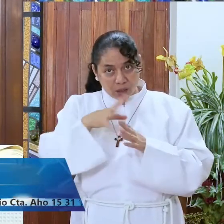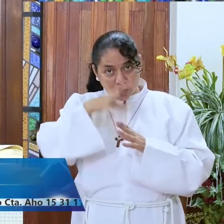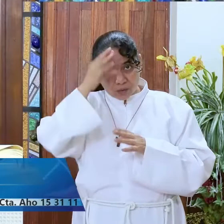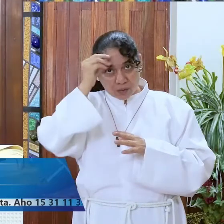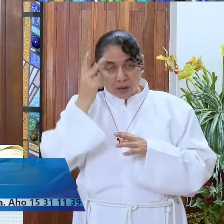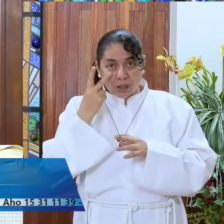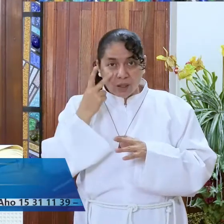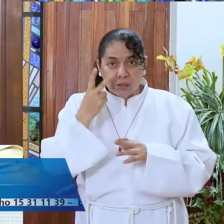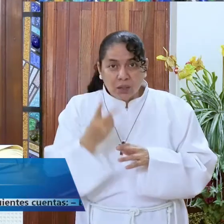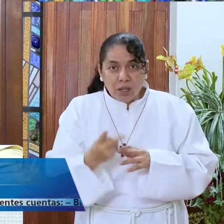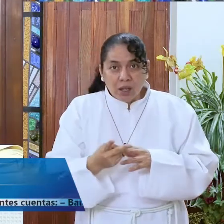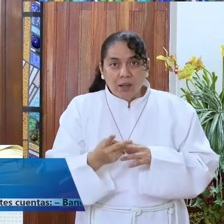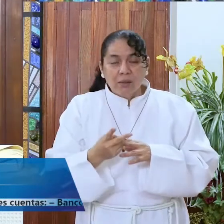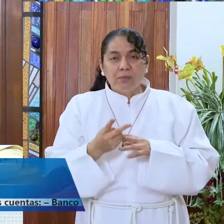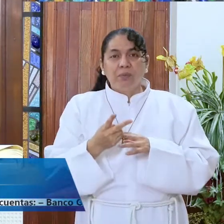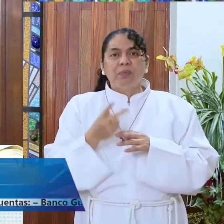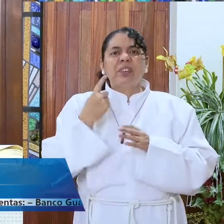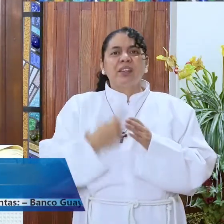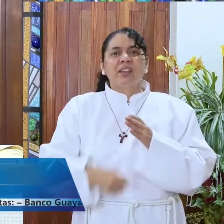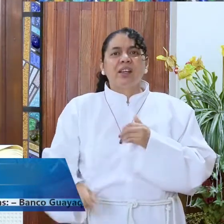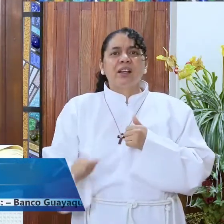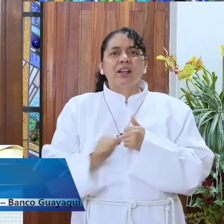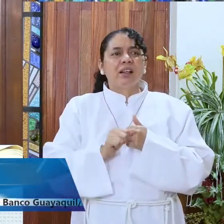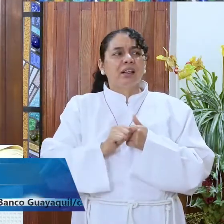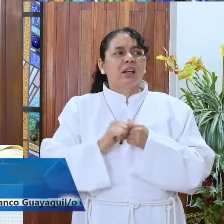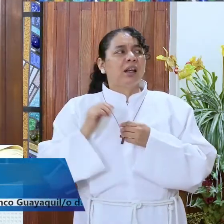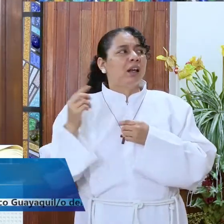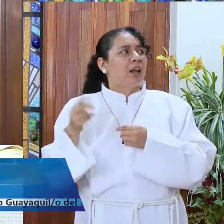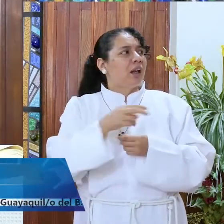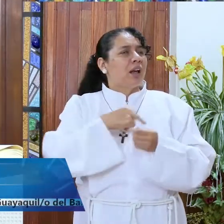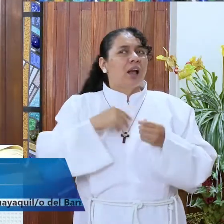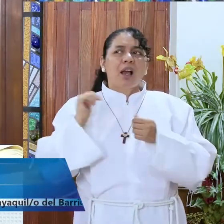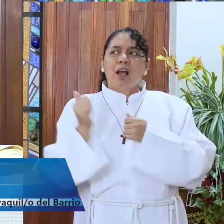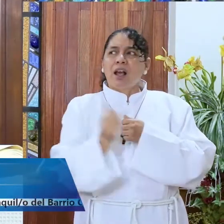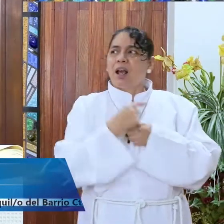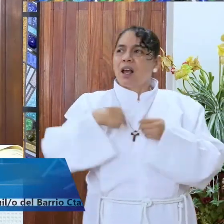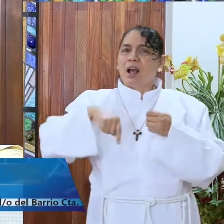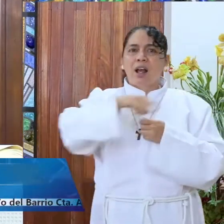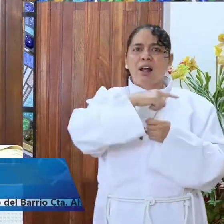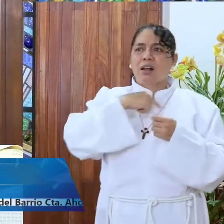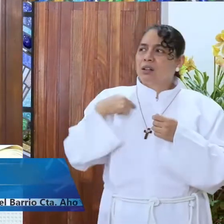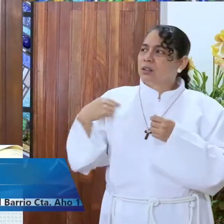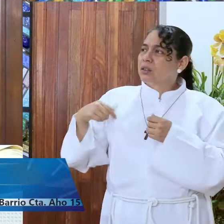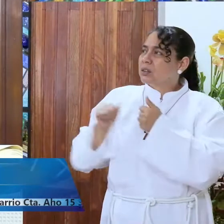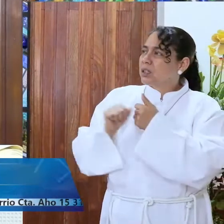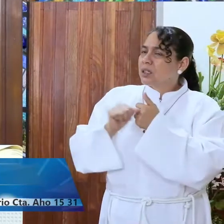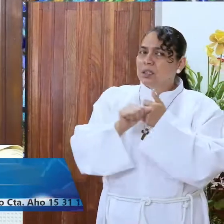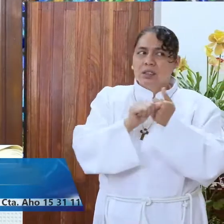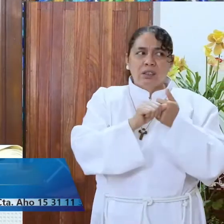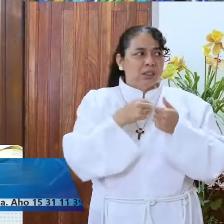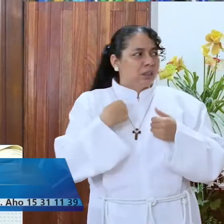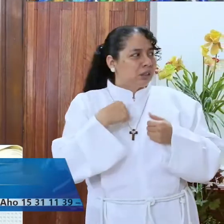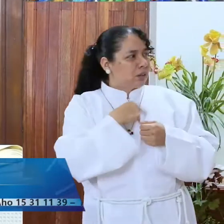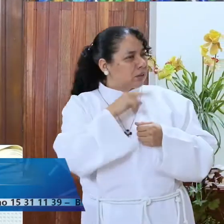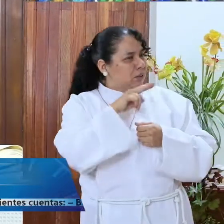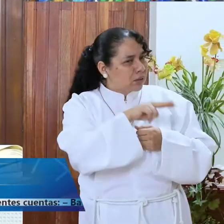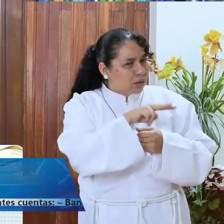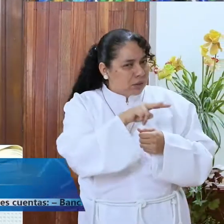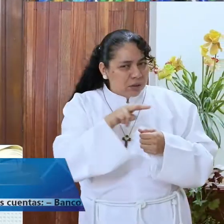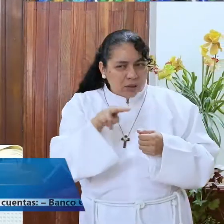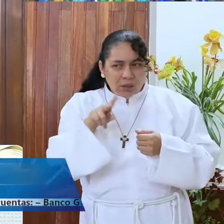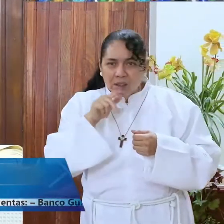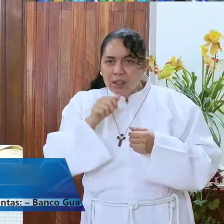lo que es alrededor nuestro a las personas con quienes compartimos la vida pero mirarlas en profundidad con